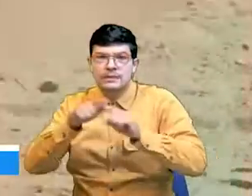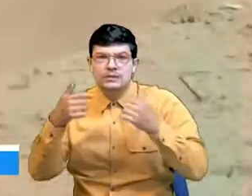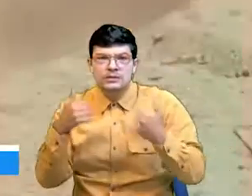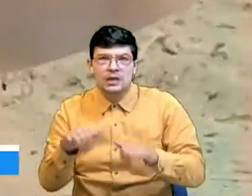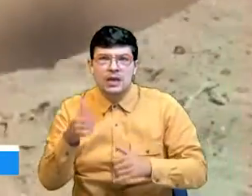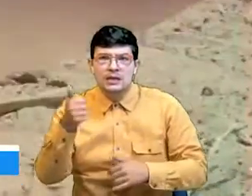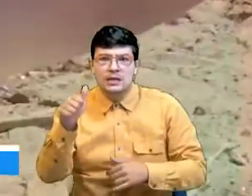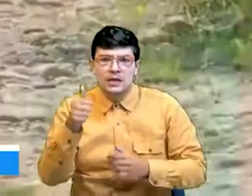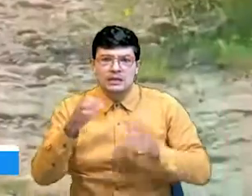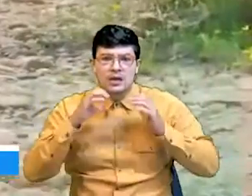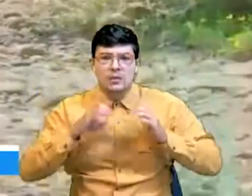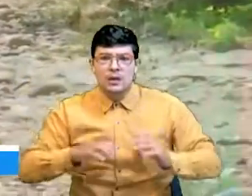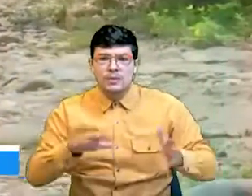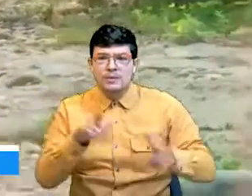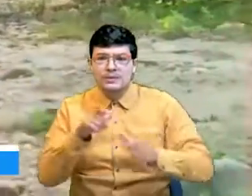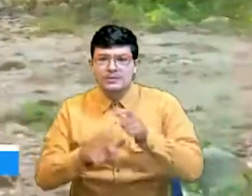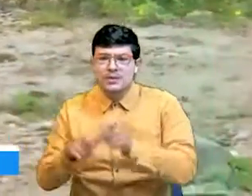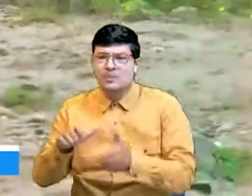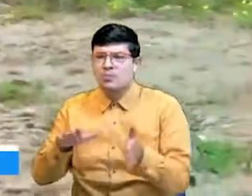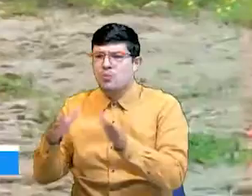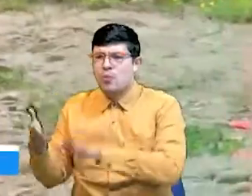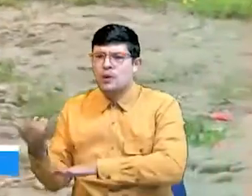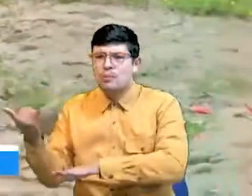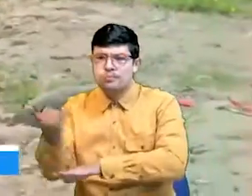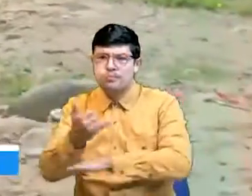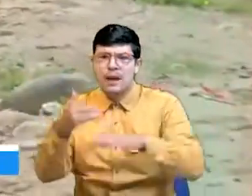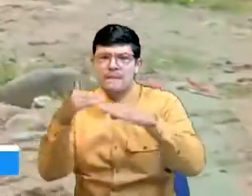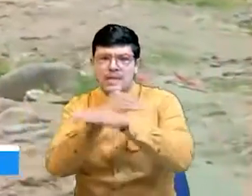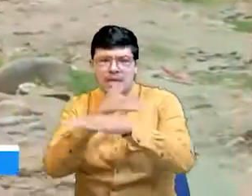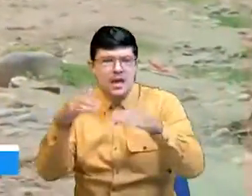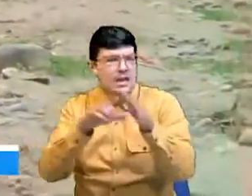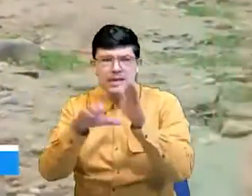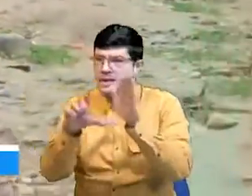este ya llegan a 10 los cuerpos sin vida que se dan en estos pasos ilegales en los últimos días.